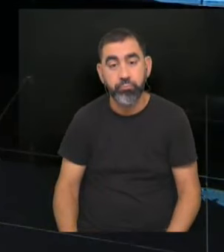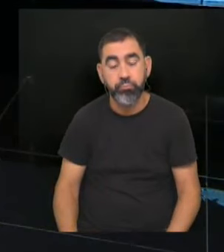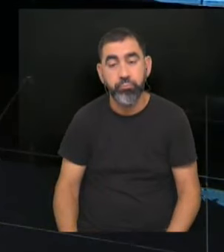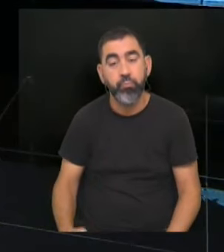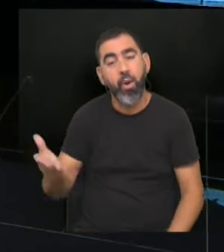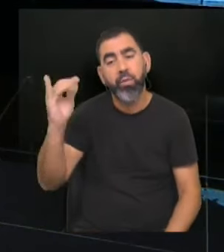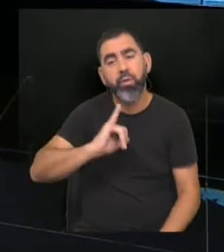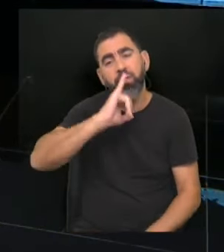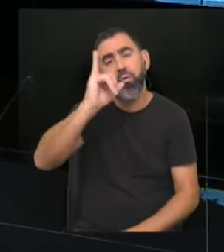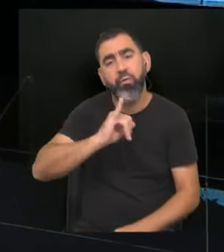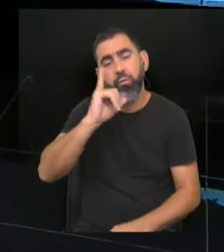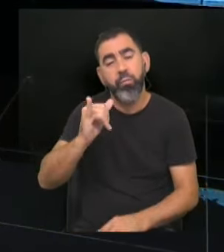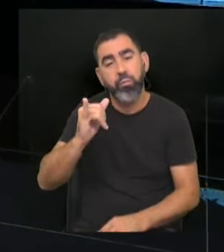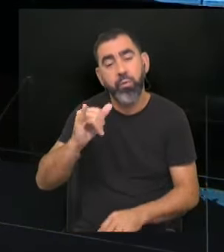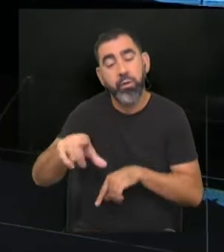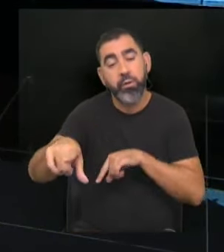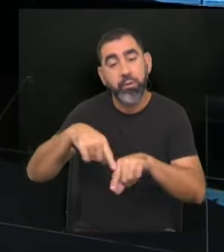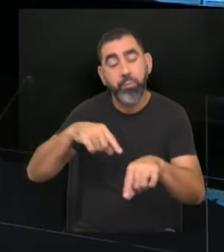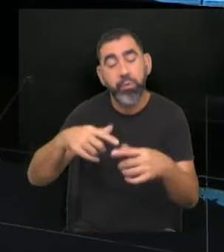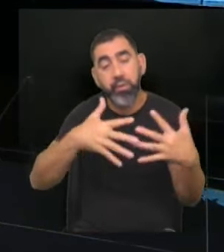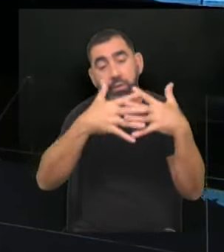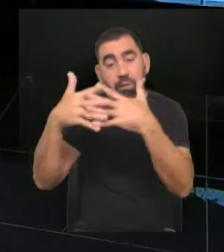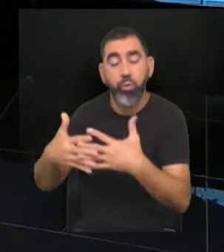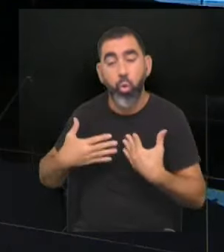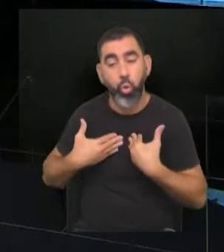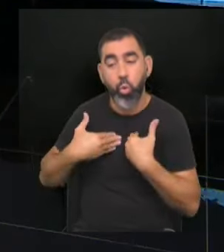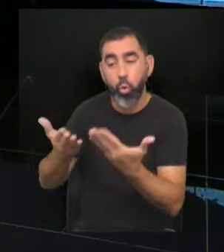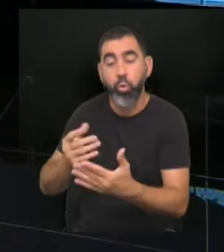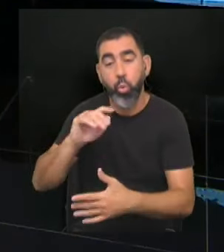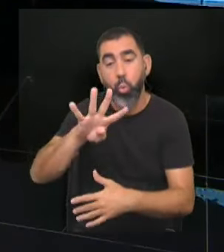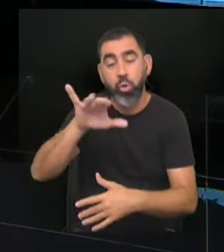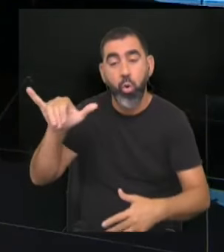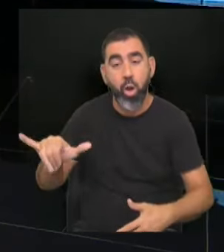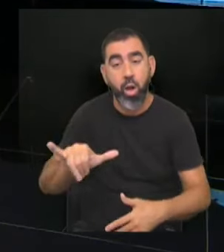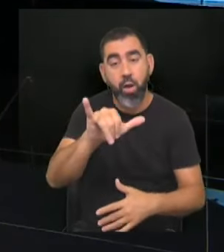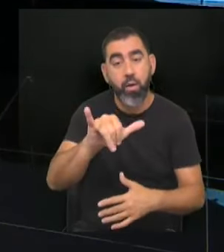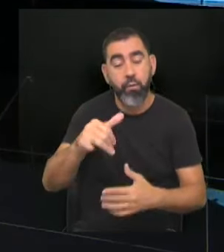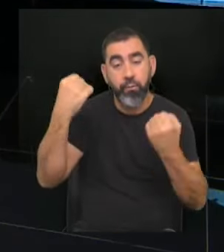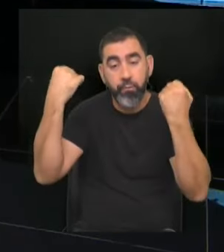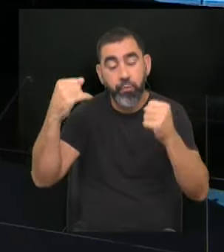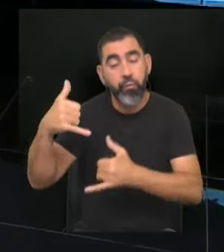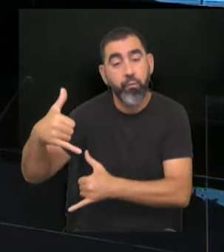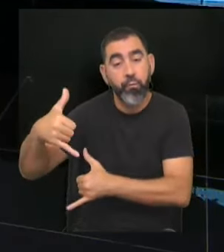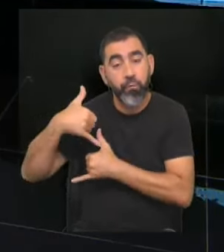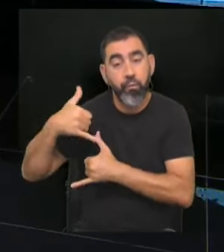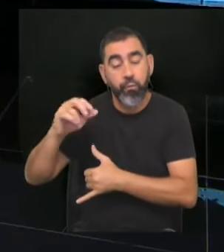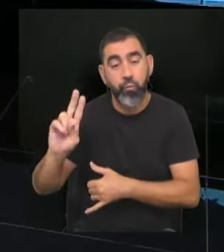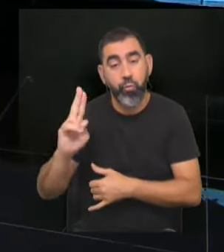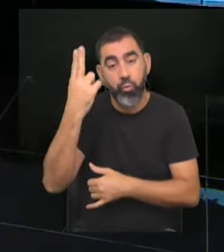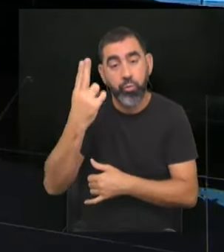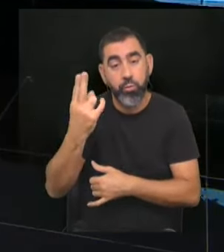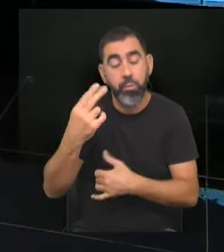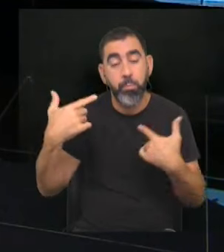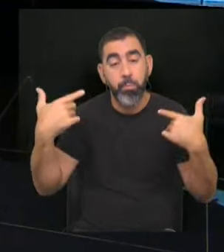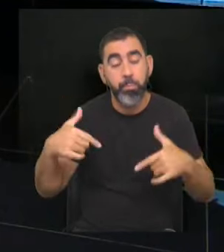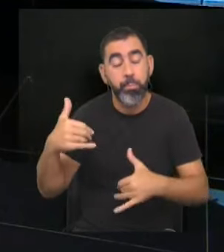informado de el inicio de trámites de Estados Unidos para La donación de cuatro aeronaves para entrenamiento militar a nuestro país desde el